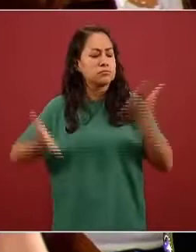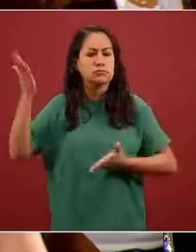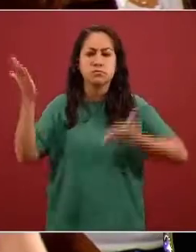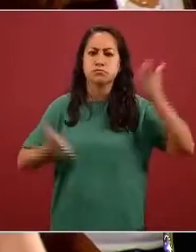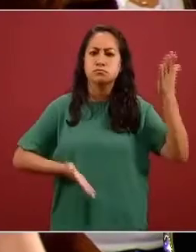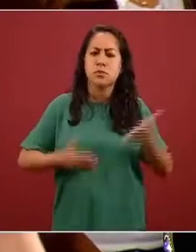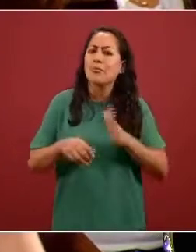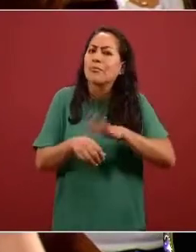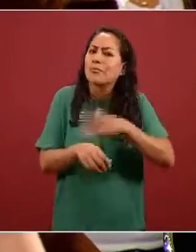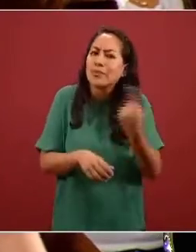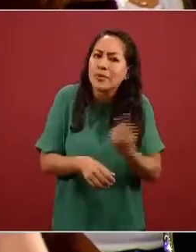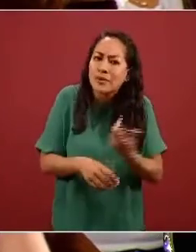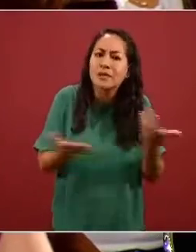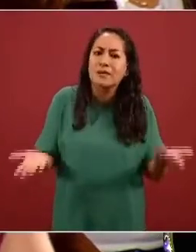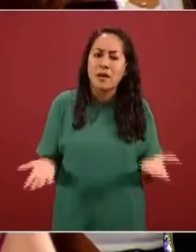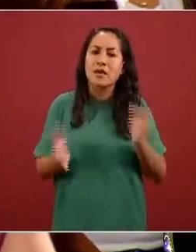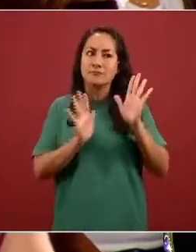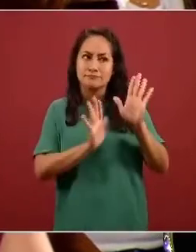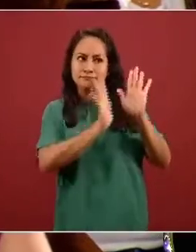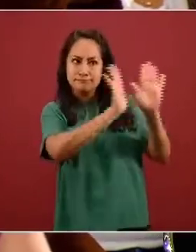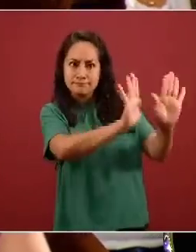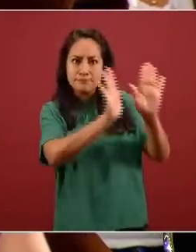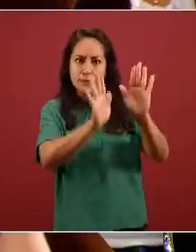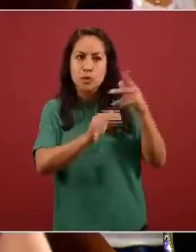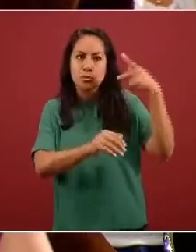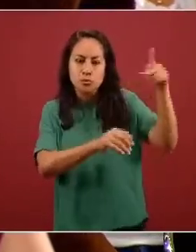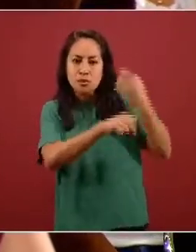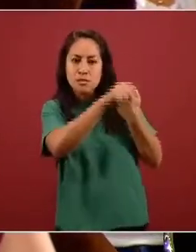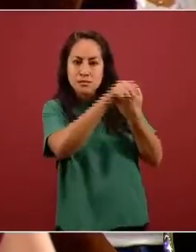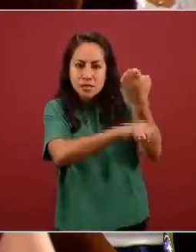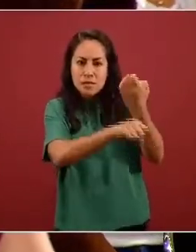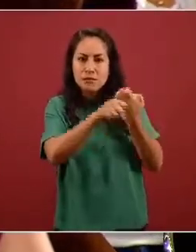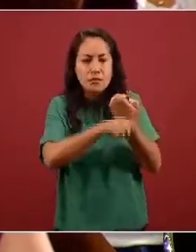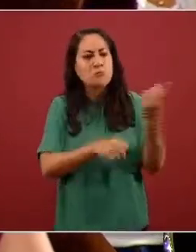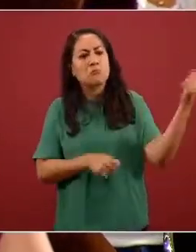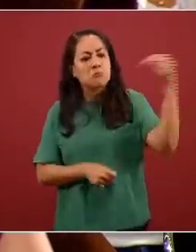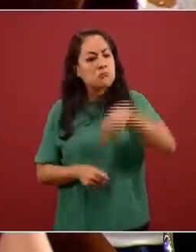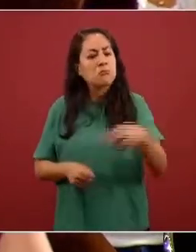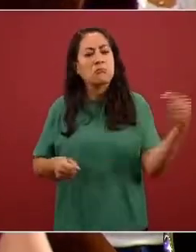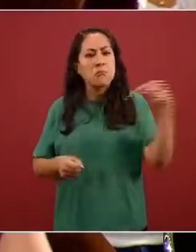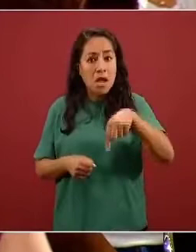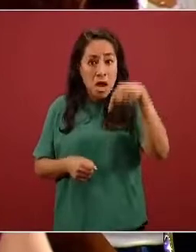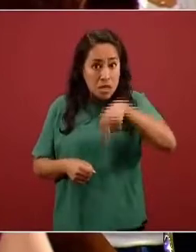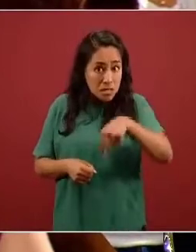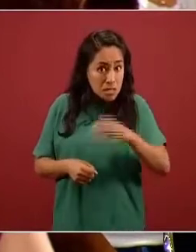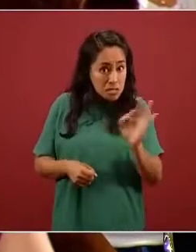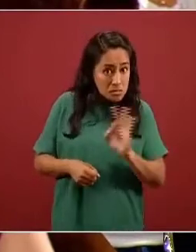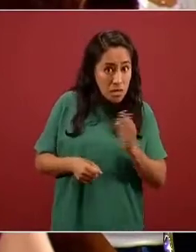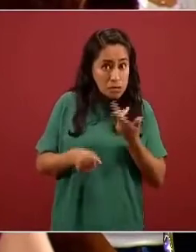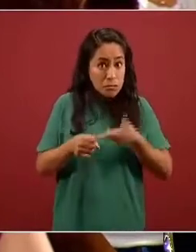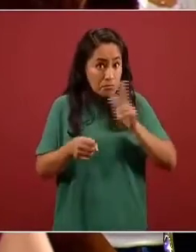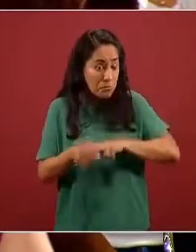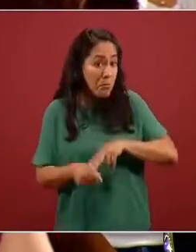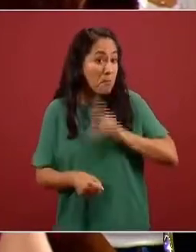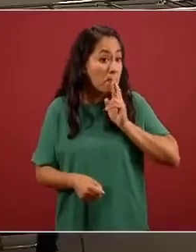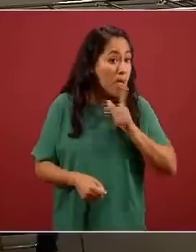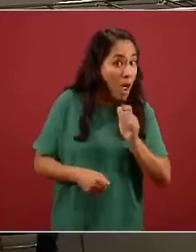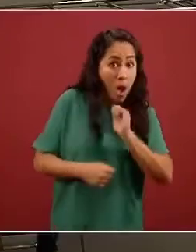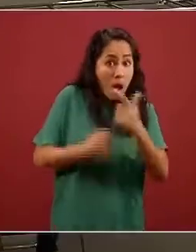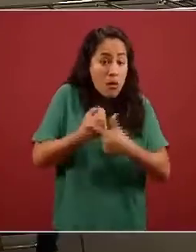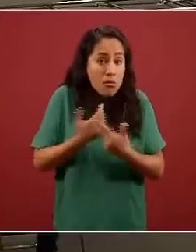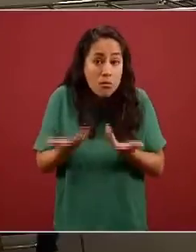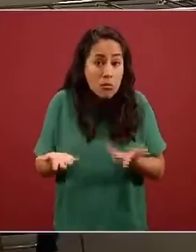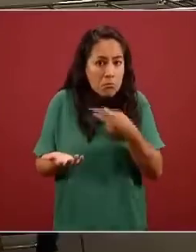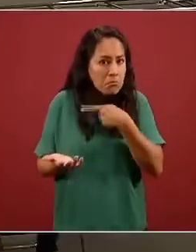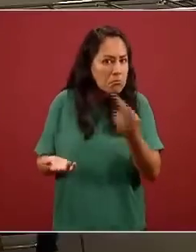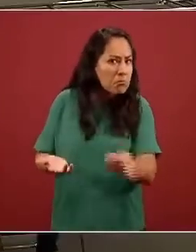se contabilizan en sus estados, sino que llegan a la capital del país, quizá buscando un mejor tratamiento. Primero, esa sería mi primera pregunta. Con